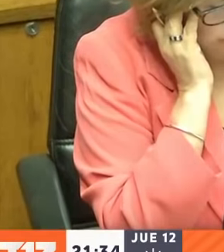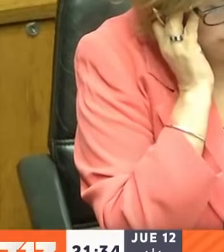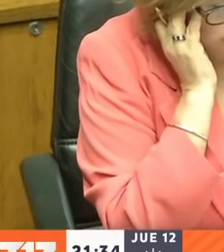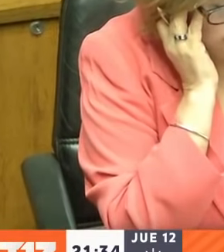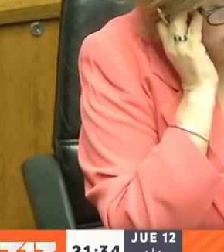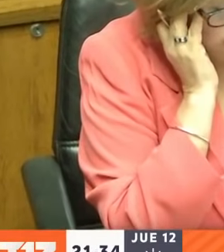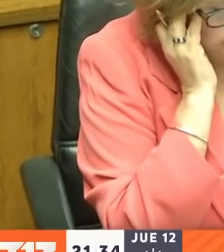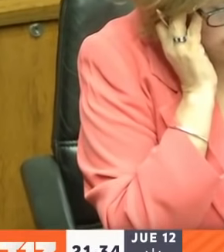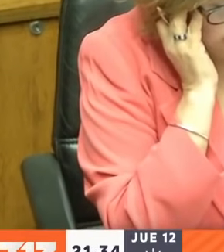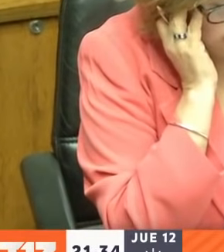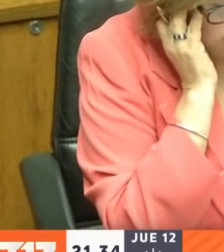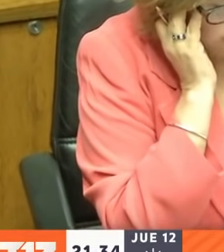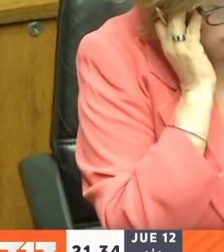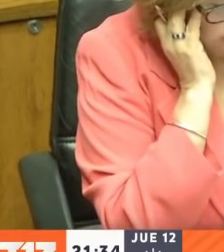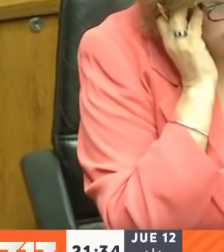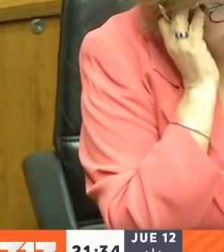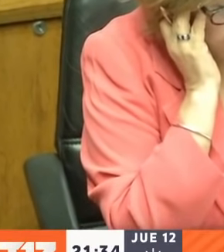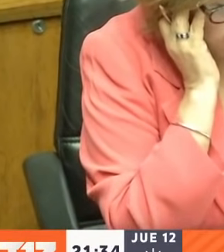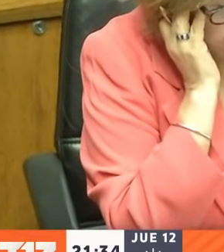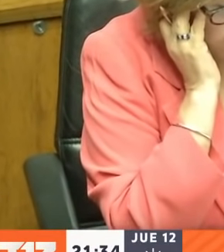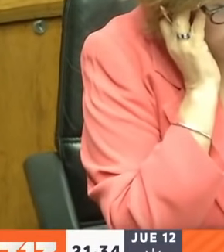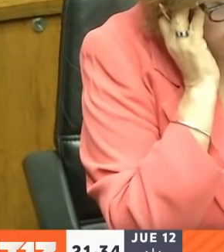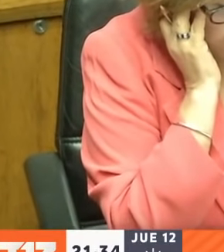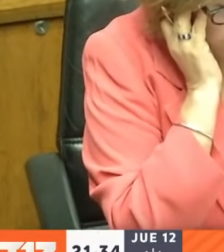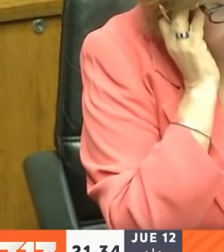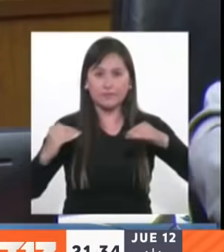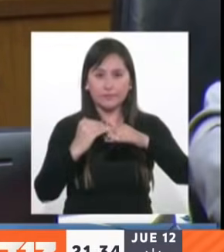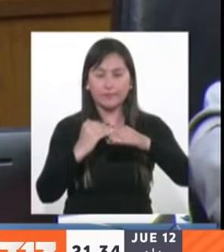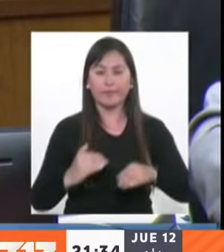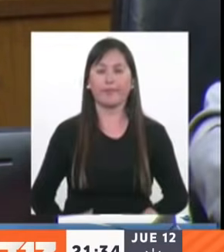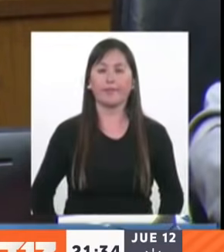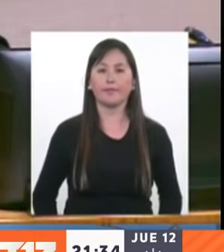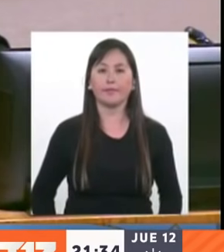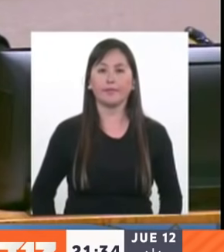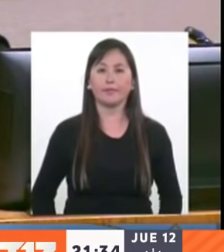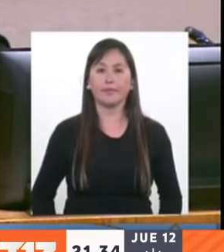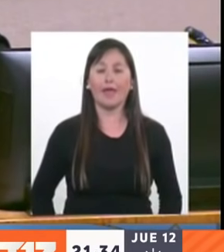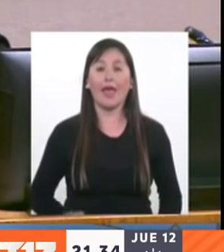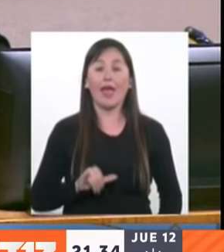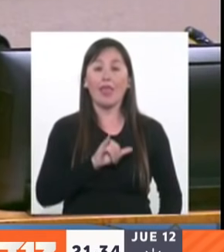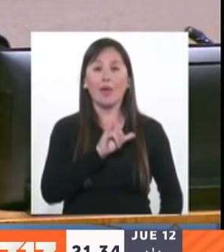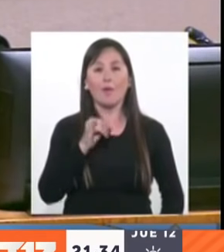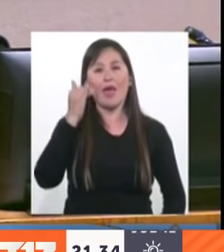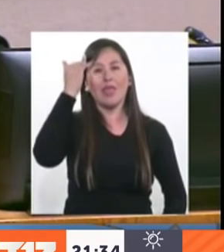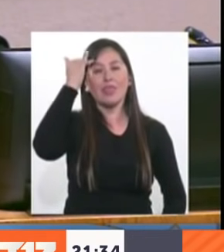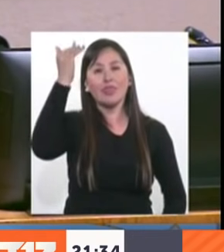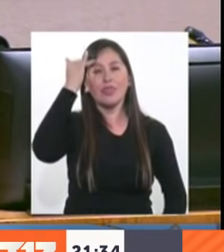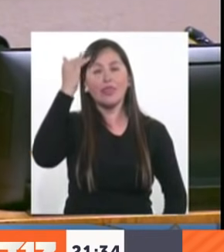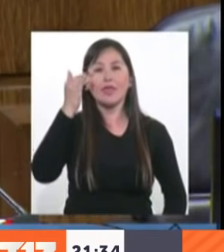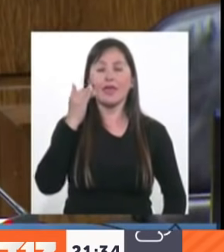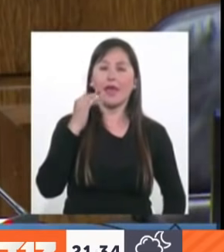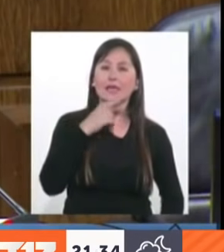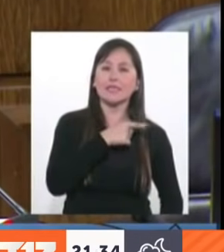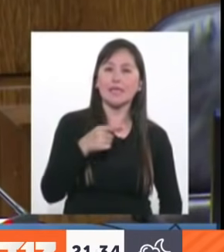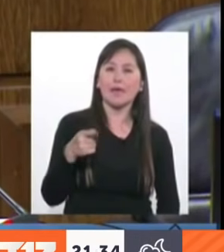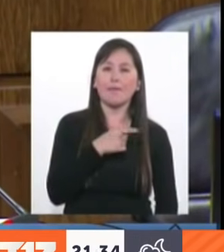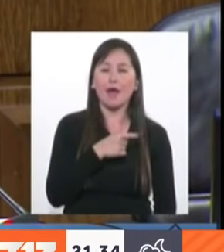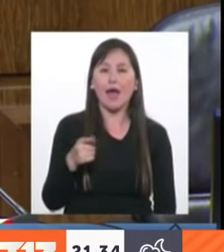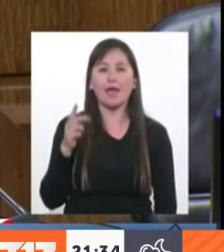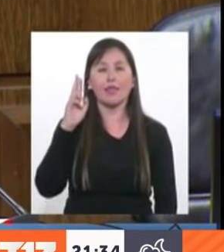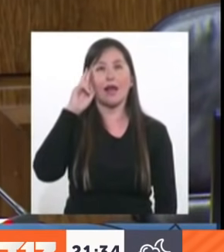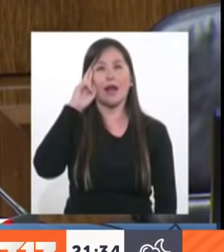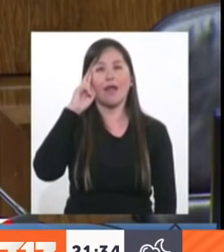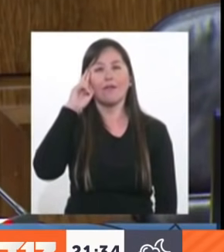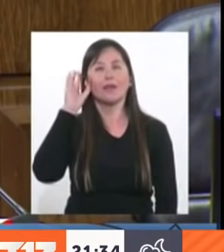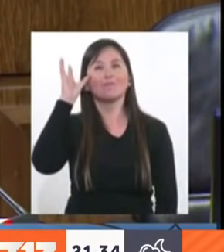por años compartió con Chadwick como senador por la región de O'Higgins. Después de días y semanas de reflexión, ha llegado a la plena